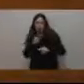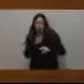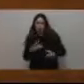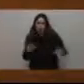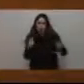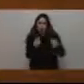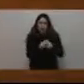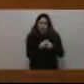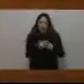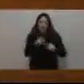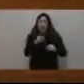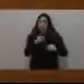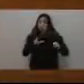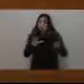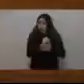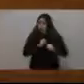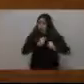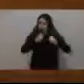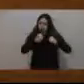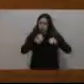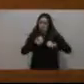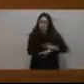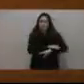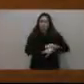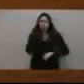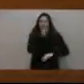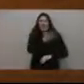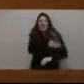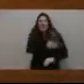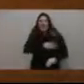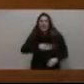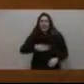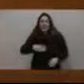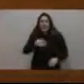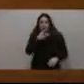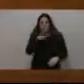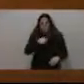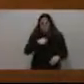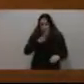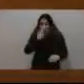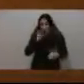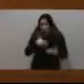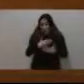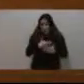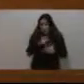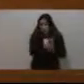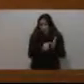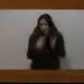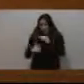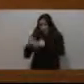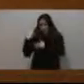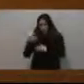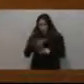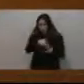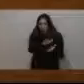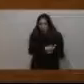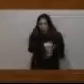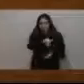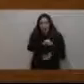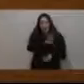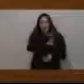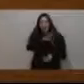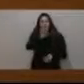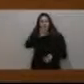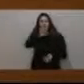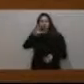empecinamiento lo pone de manifiesto el Gobierno socialista, porque tira otra vez de Meroteca, por supuesto, el señor Torre, como consejero del Ramón